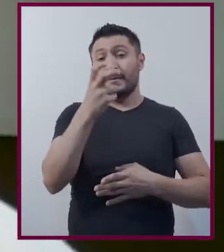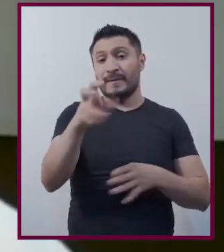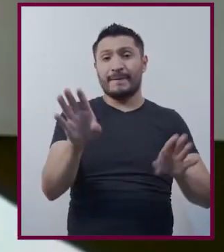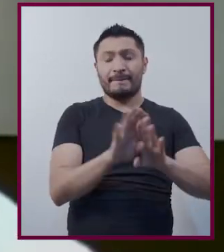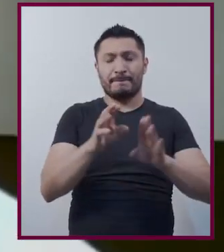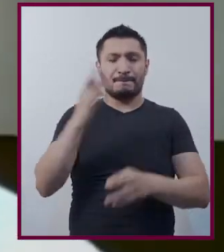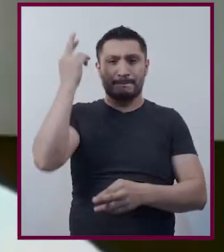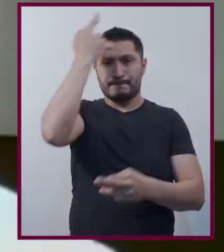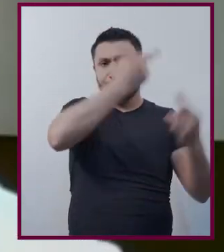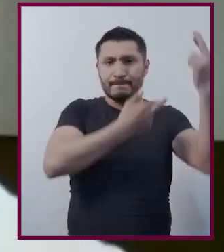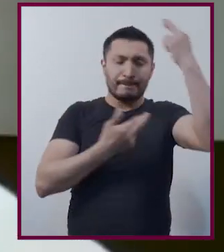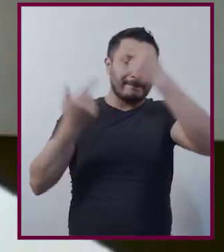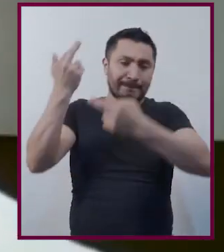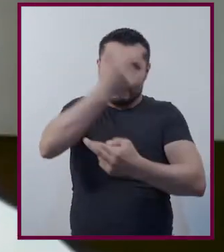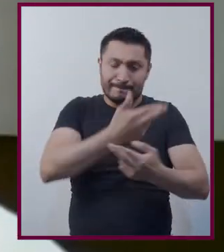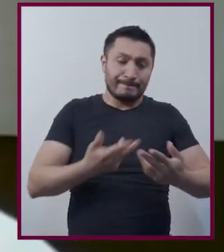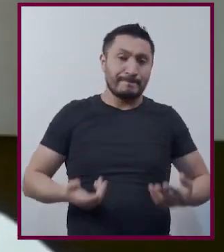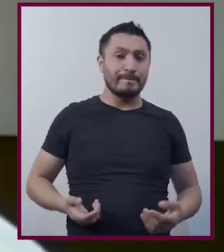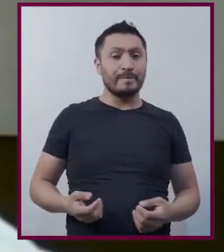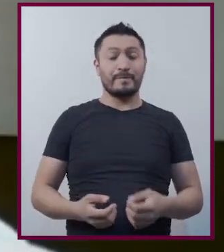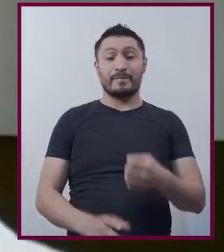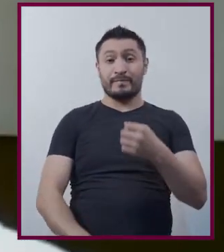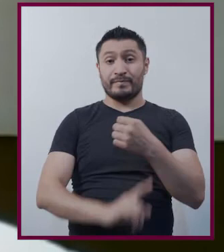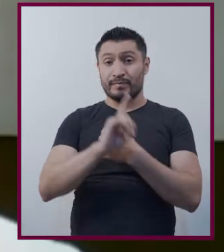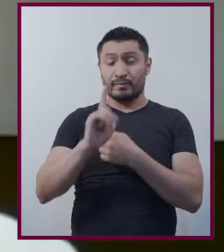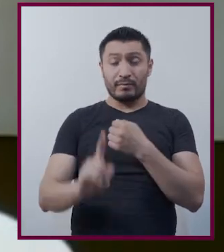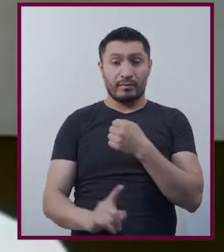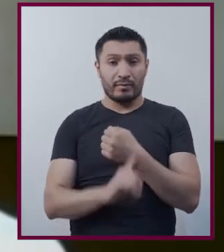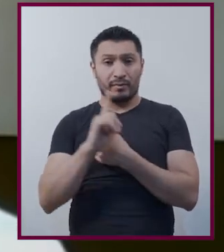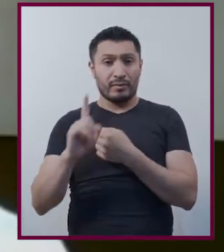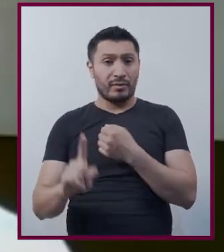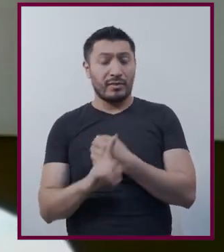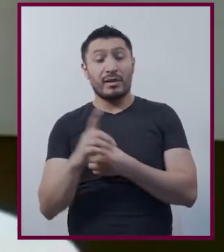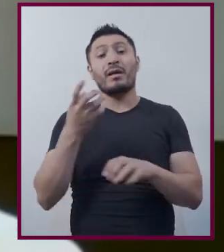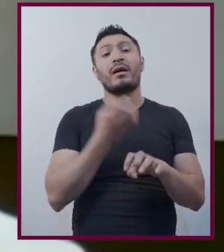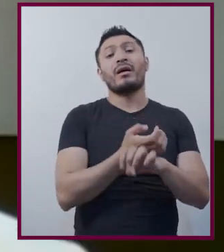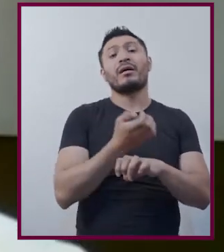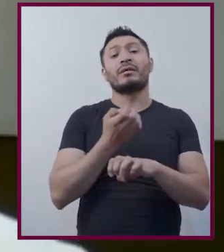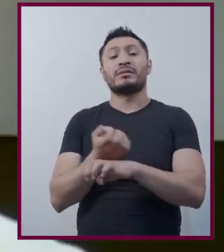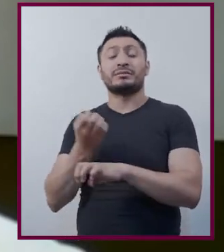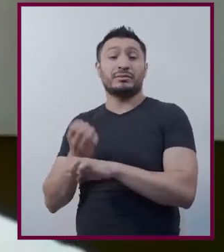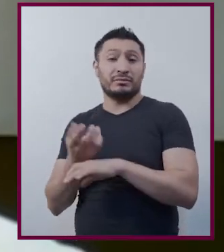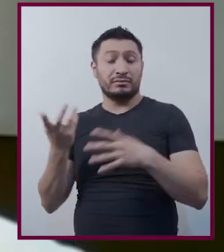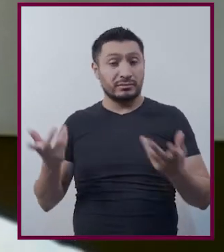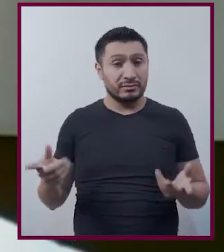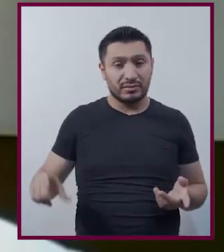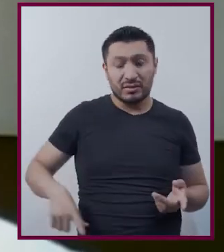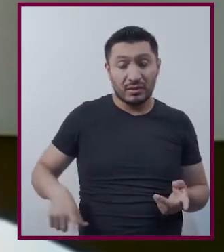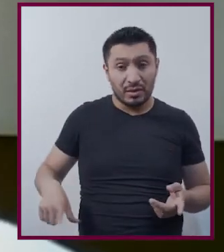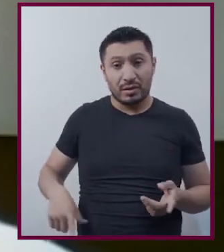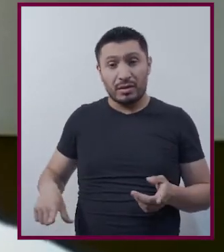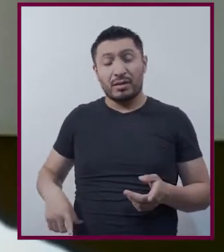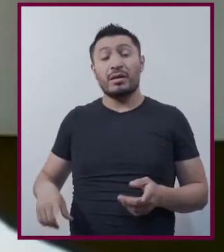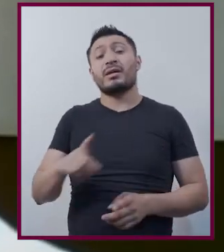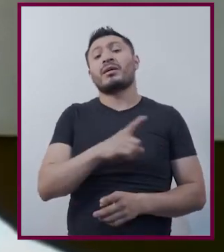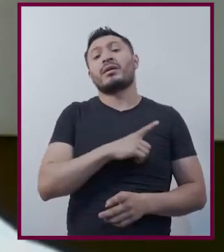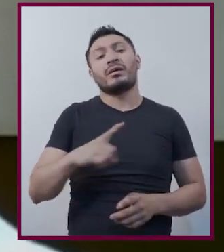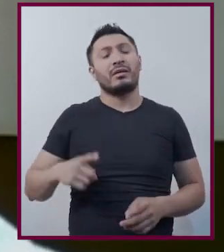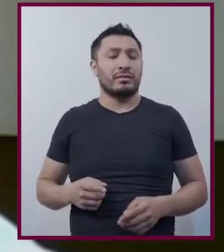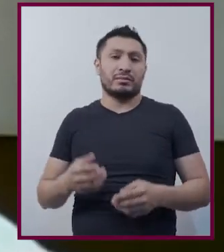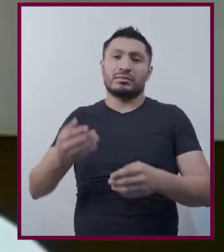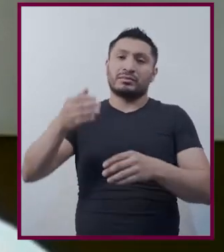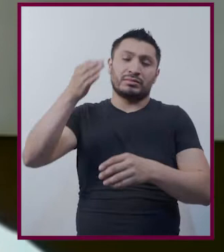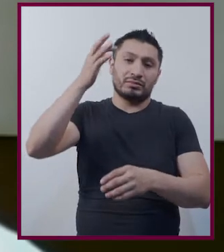que se analice, por supuesto, las consecuencias de estados que tienen que seguir